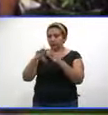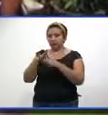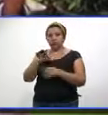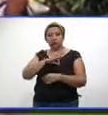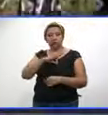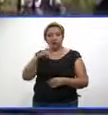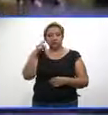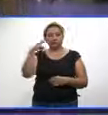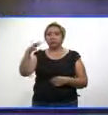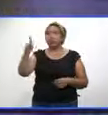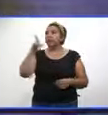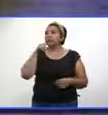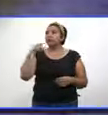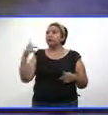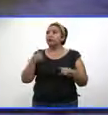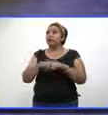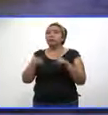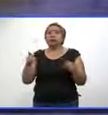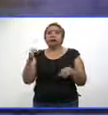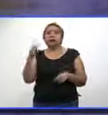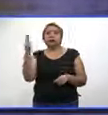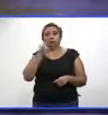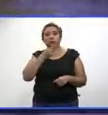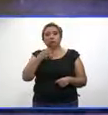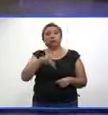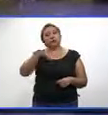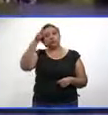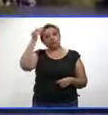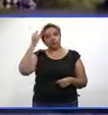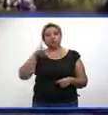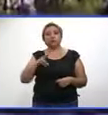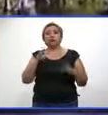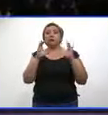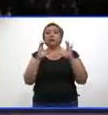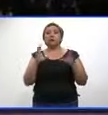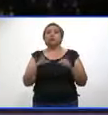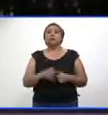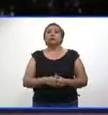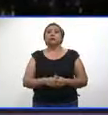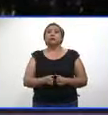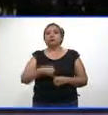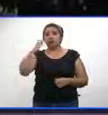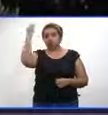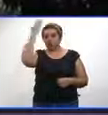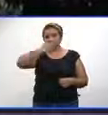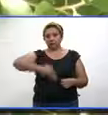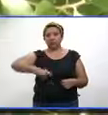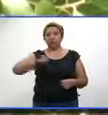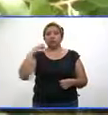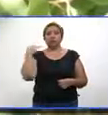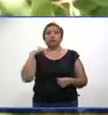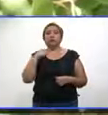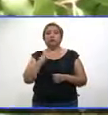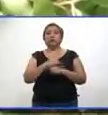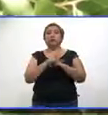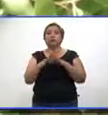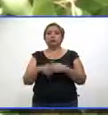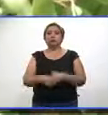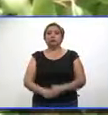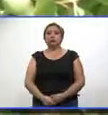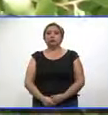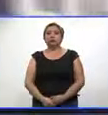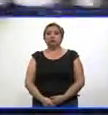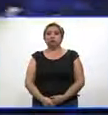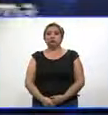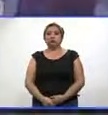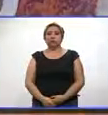pueden avistar las aves, así como la necesidad de capacitarlos y ser guardianes del hábitat. Con información de Álvaro Martínez, TeleYucatán te